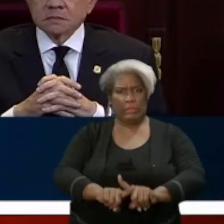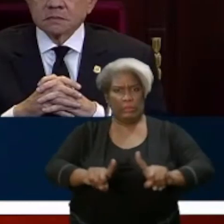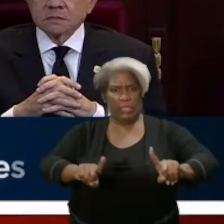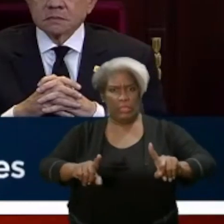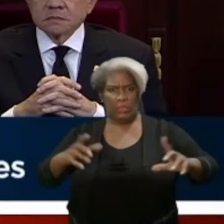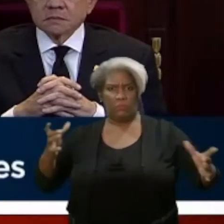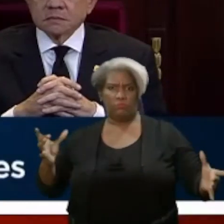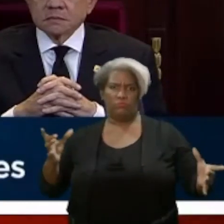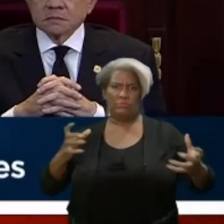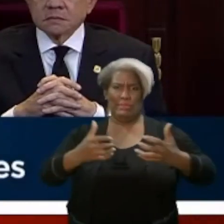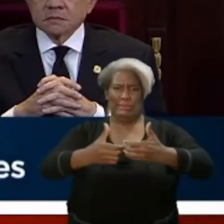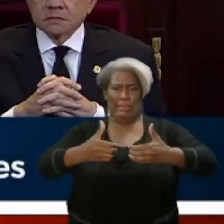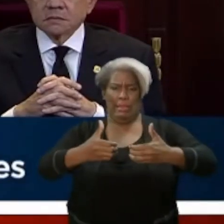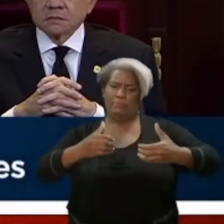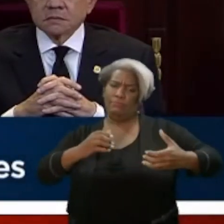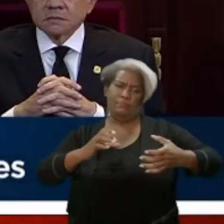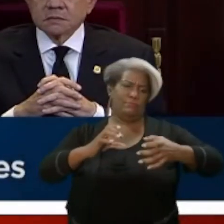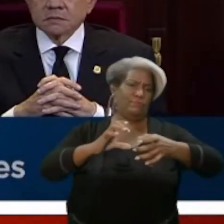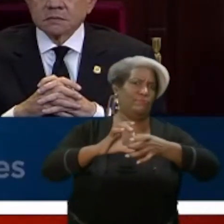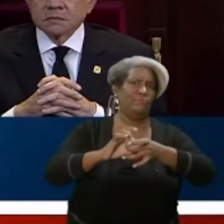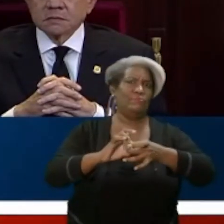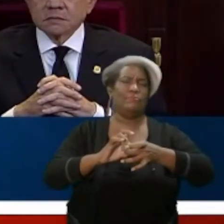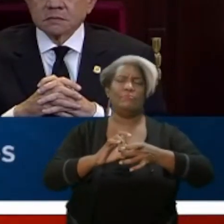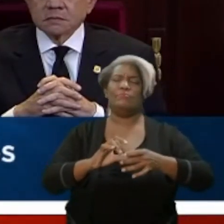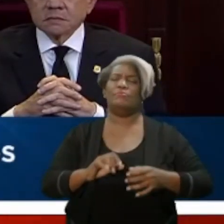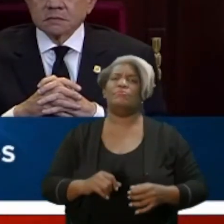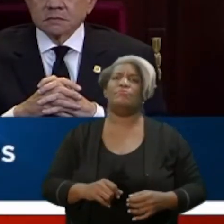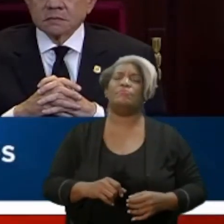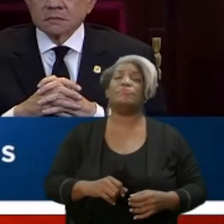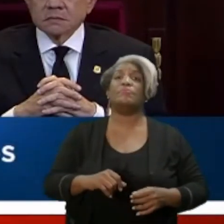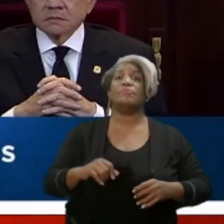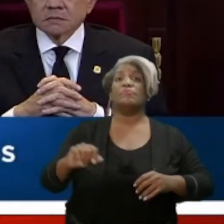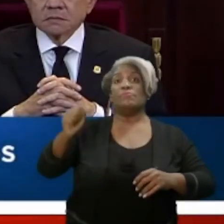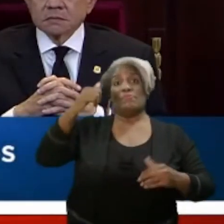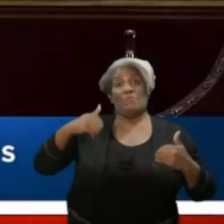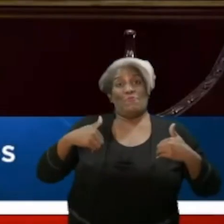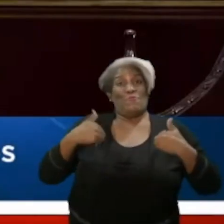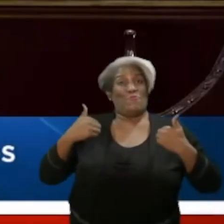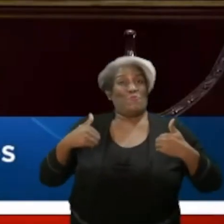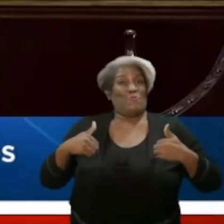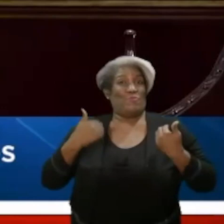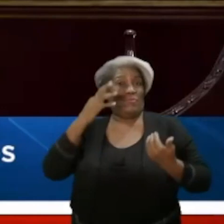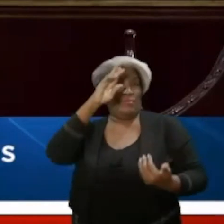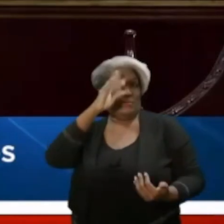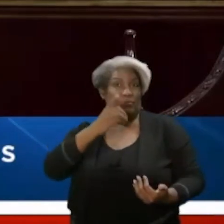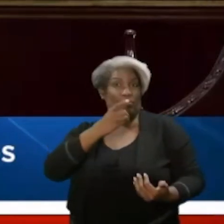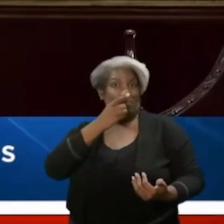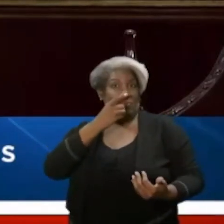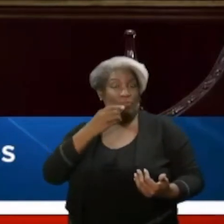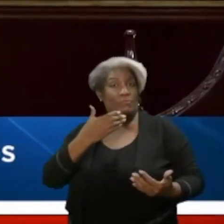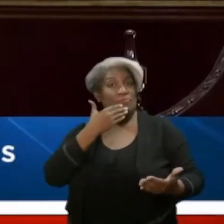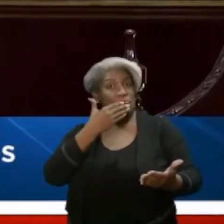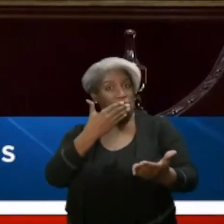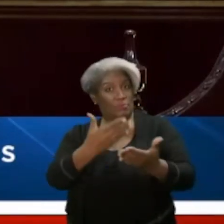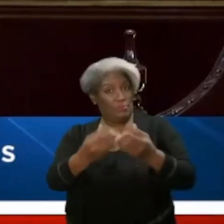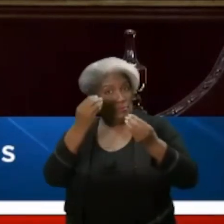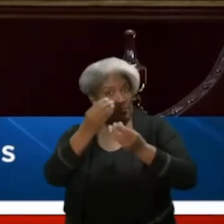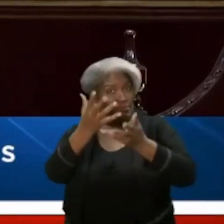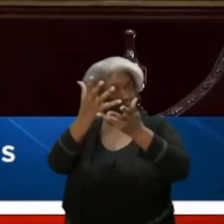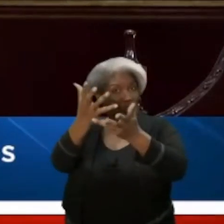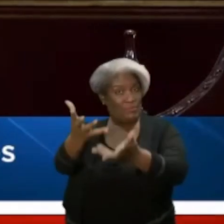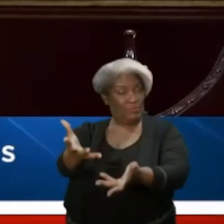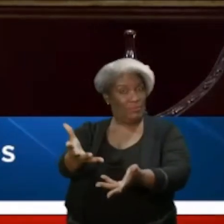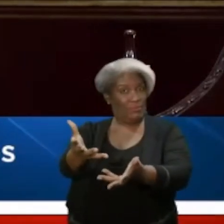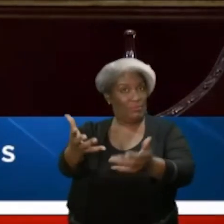a sectores vulnerables como son la mujer y los jóvenes. En cuanto a los jóvenes dominicanos, les tengo también buenas noticias.